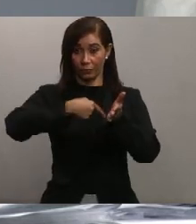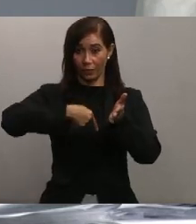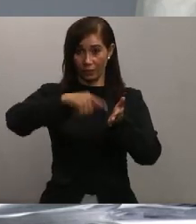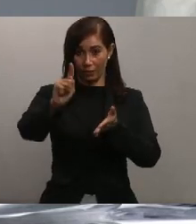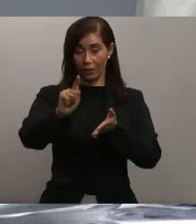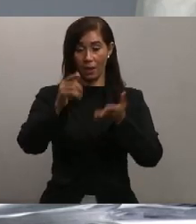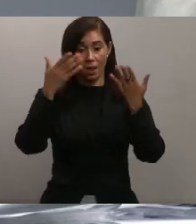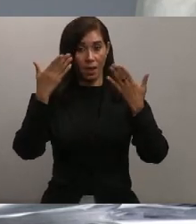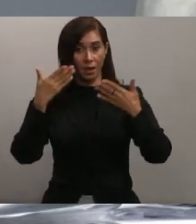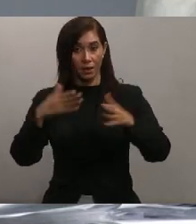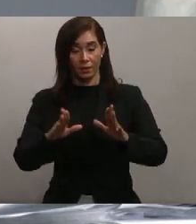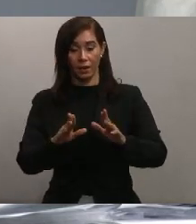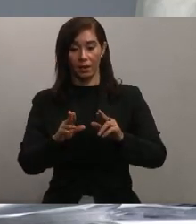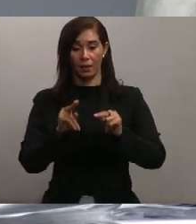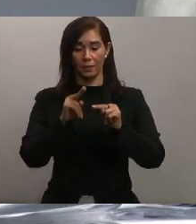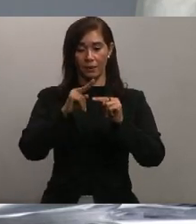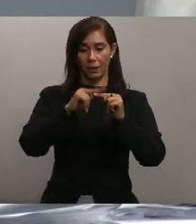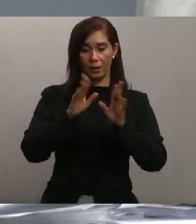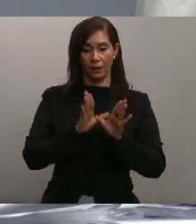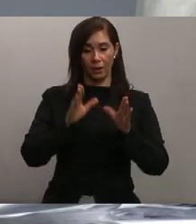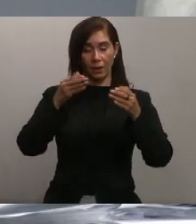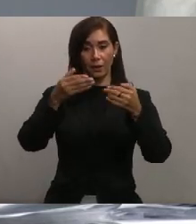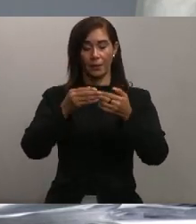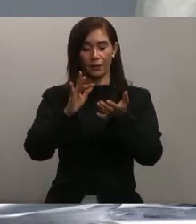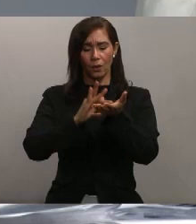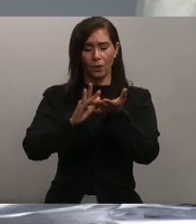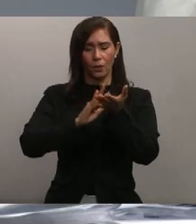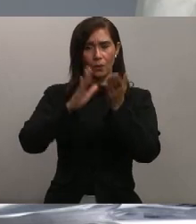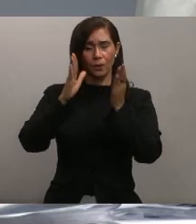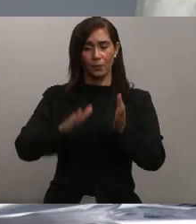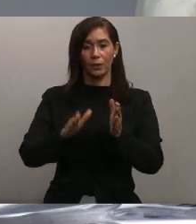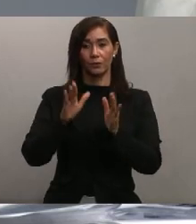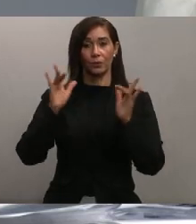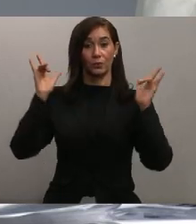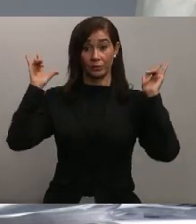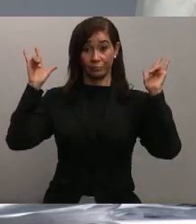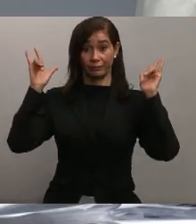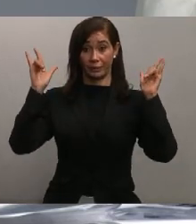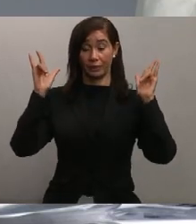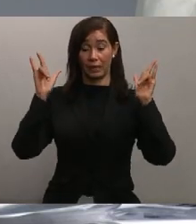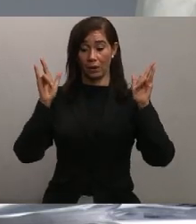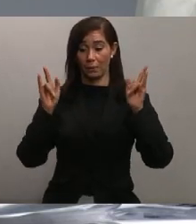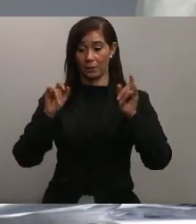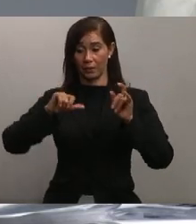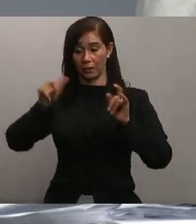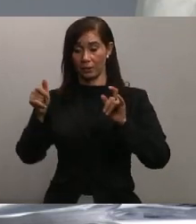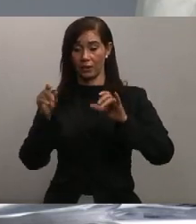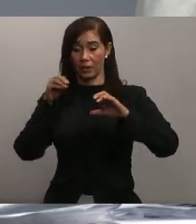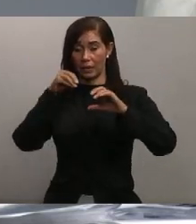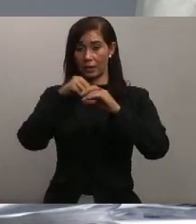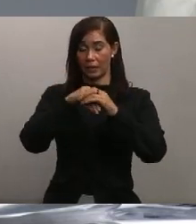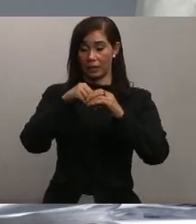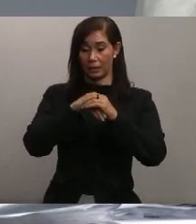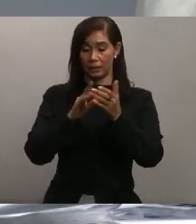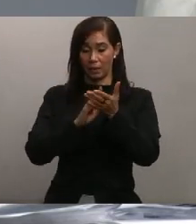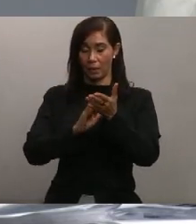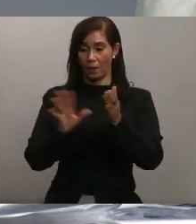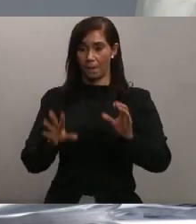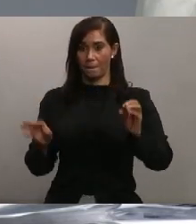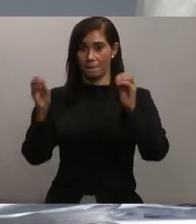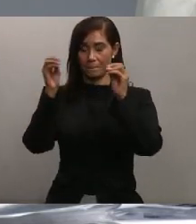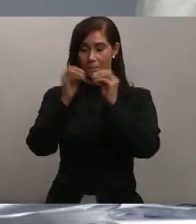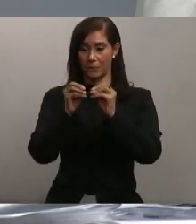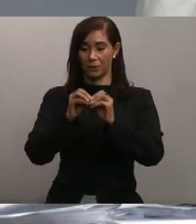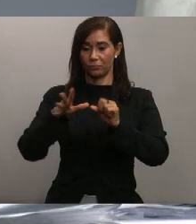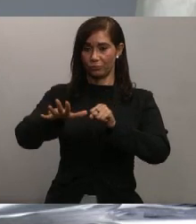el proceso de laboratorio del HOMS de Santiago, sumándose a las plataformas de laboratorio a nivel